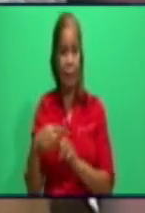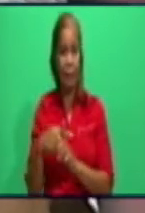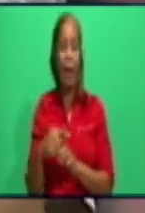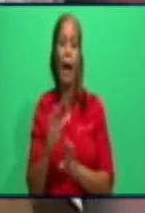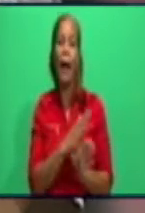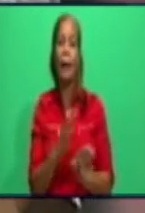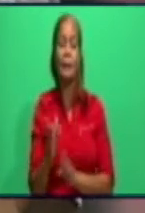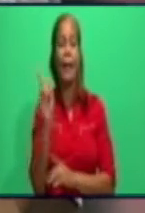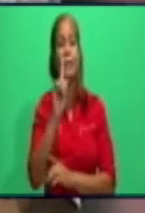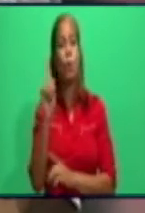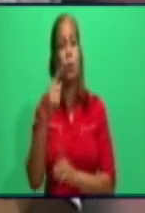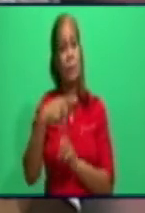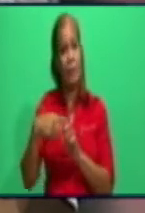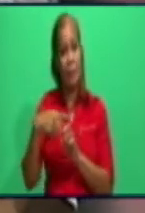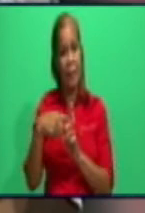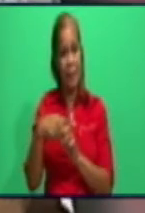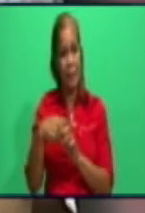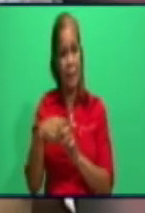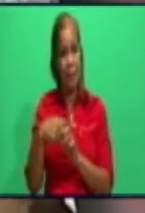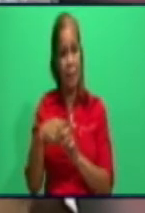1 de la tarde, y entre